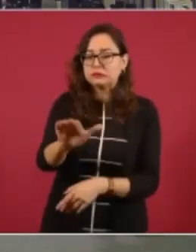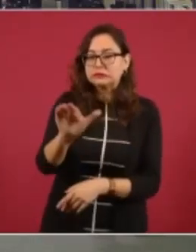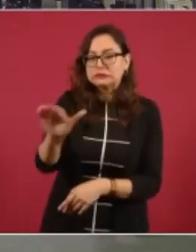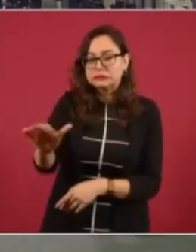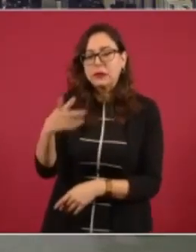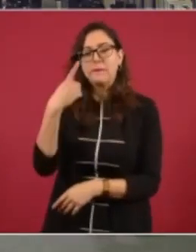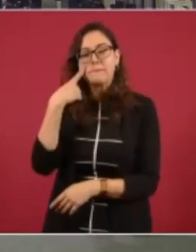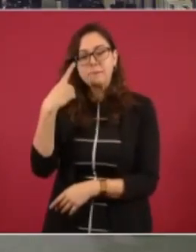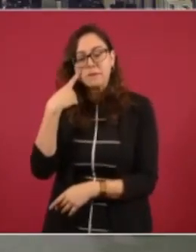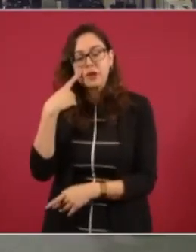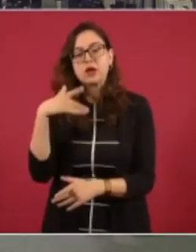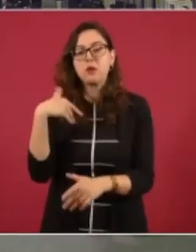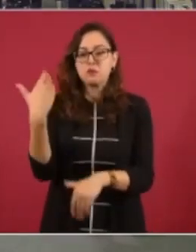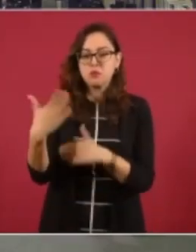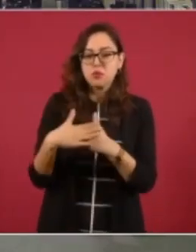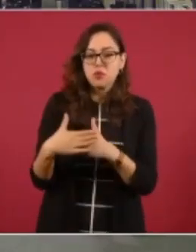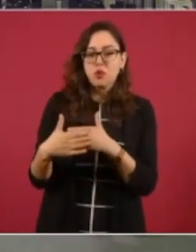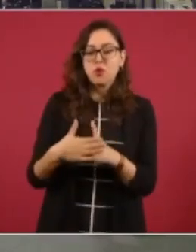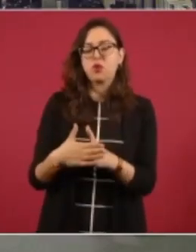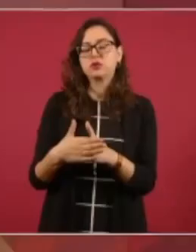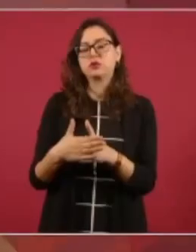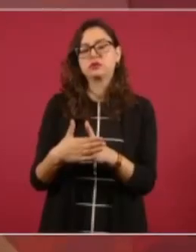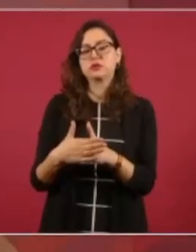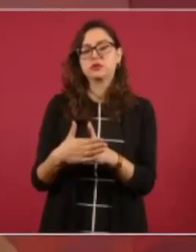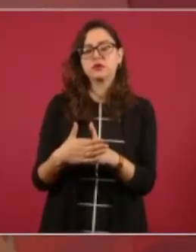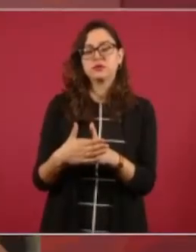vamos a